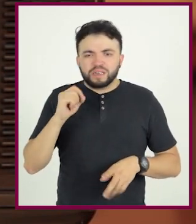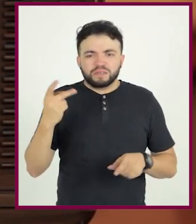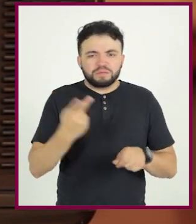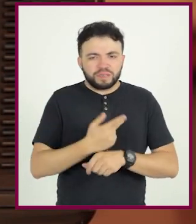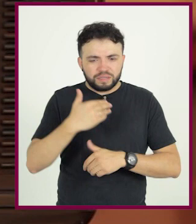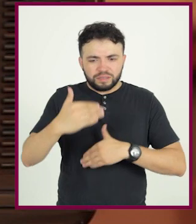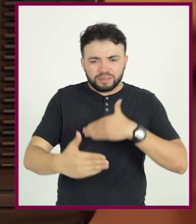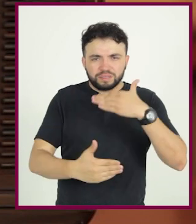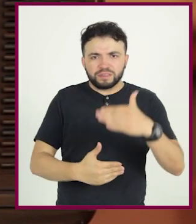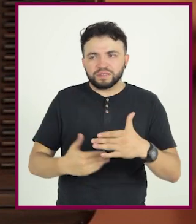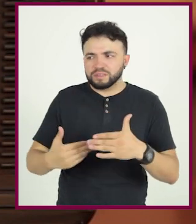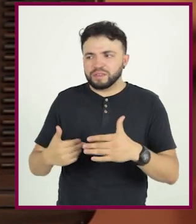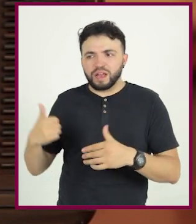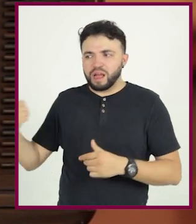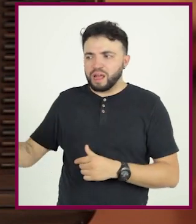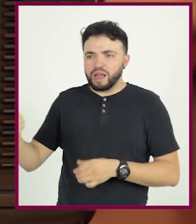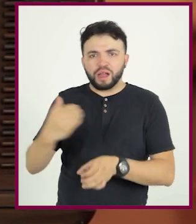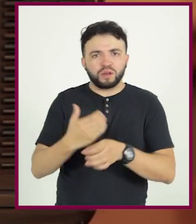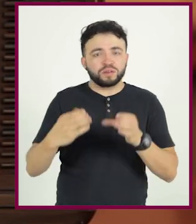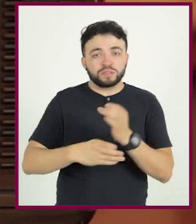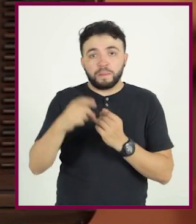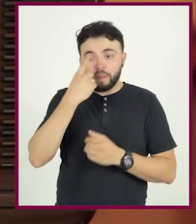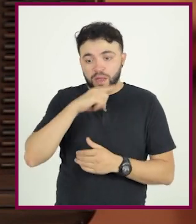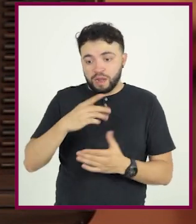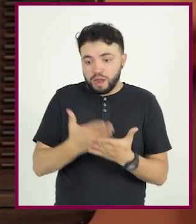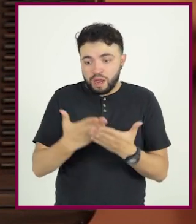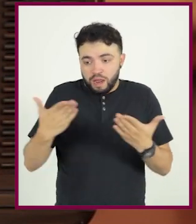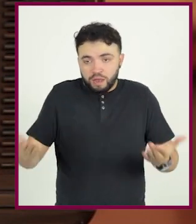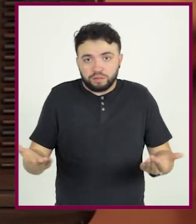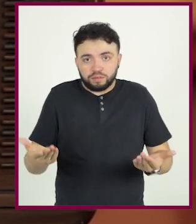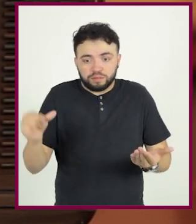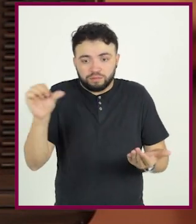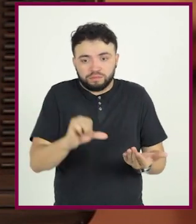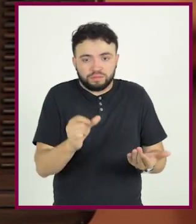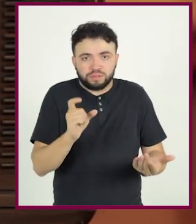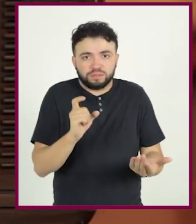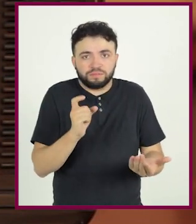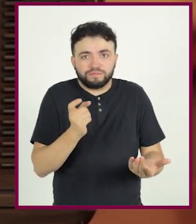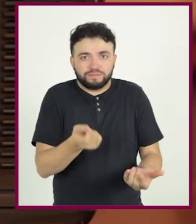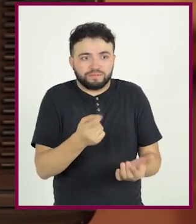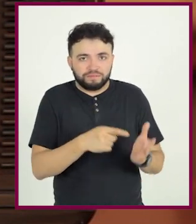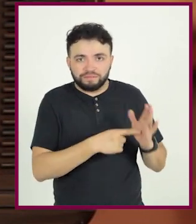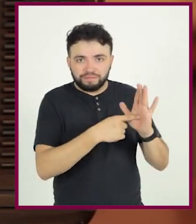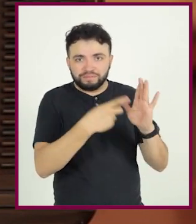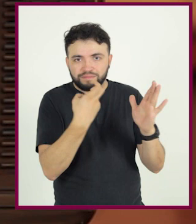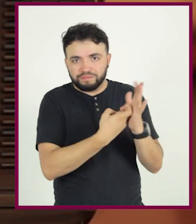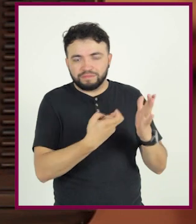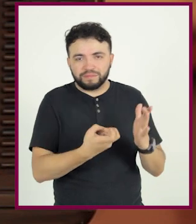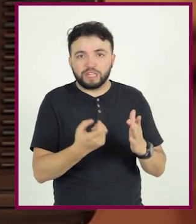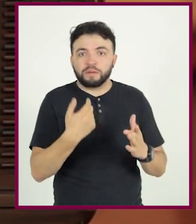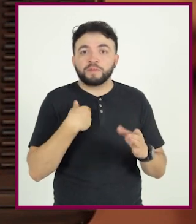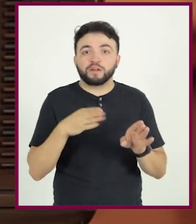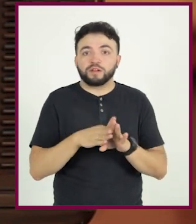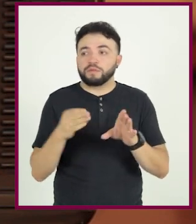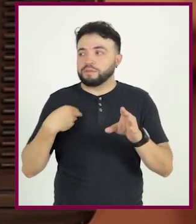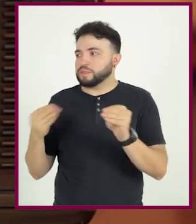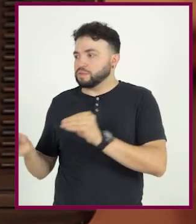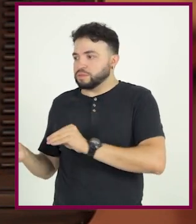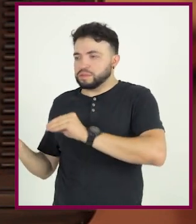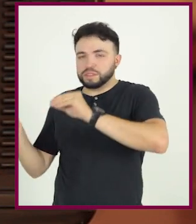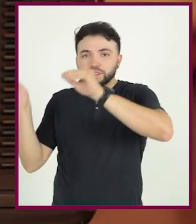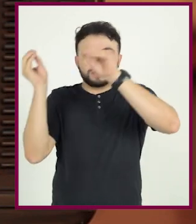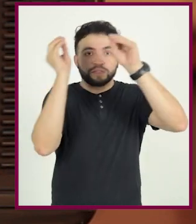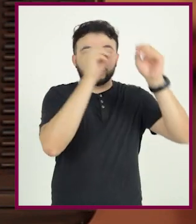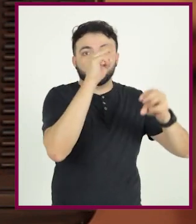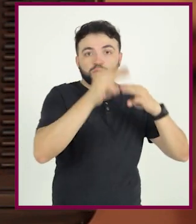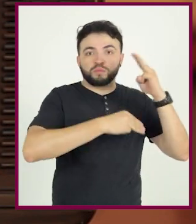respondiéndome a mí mismo el proceso que tuvo que haber pasado cada cosa para que llegara hasta lo que es en este momento. Me ha